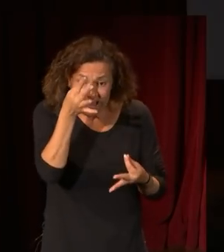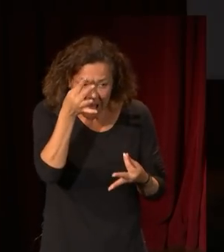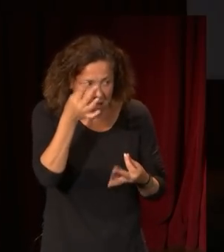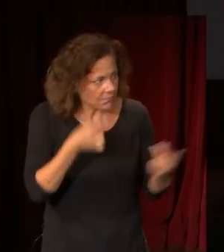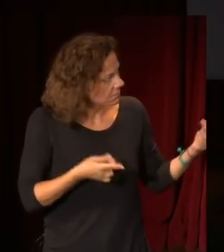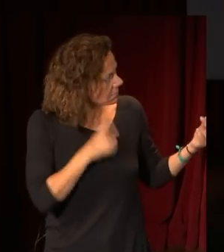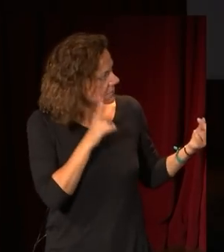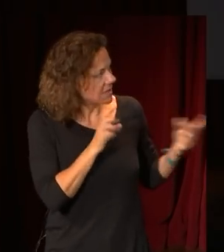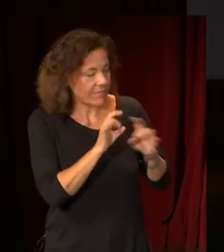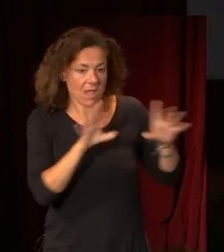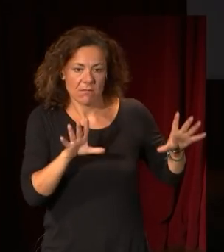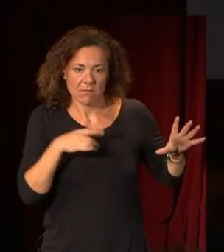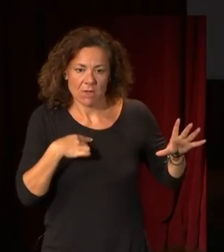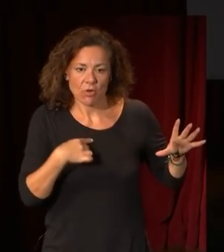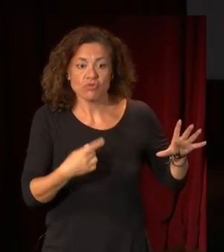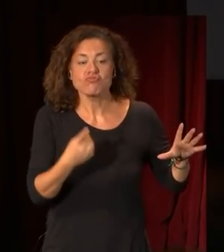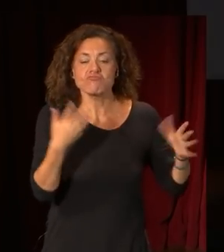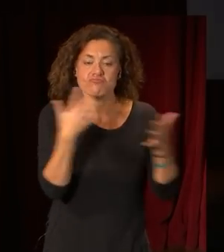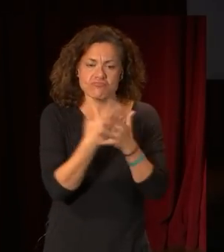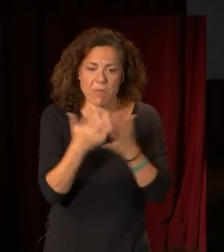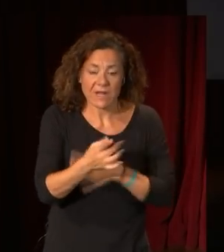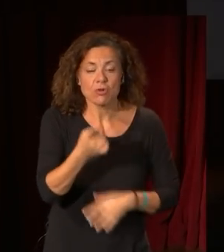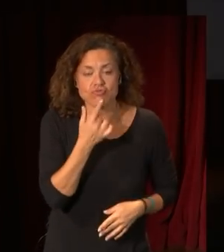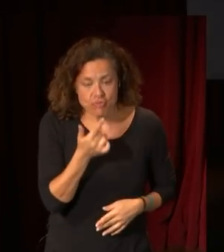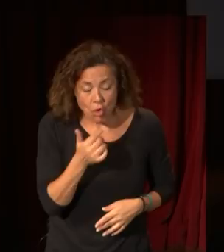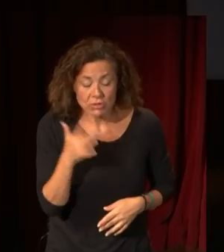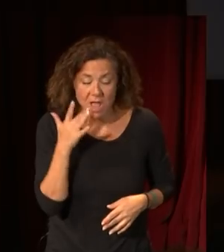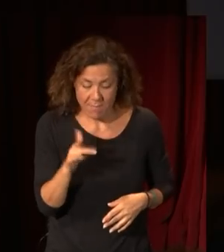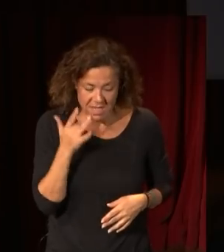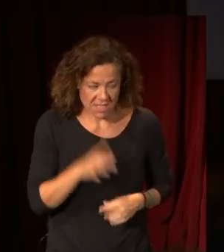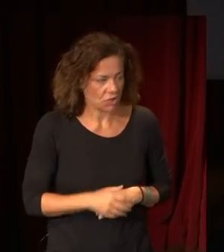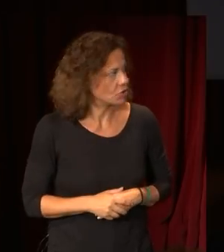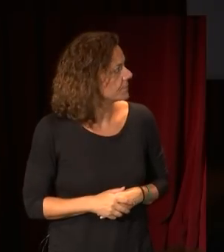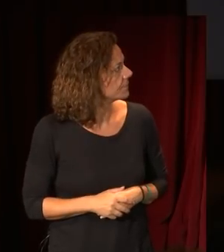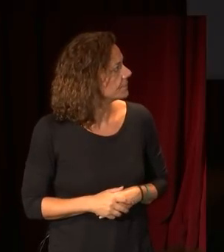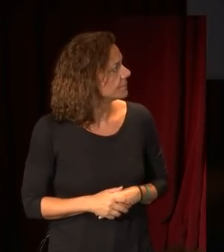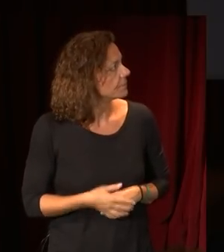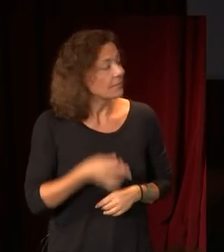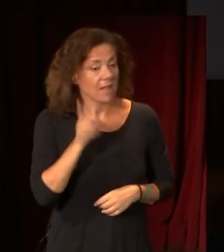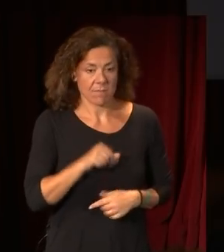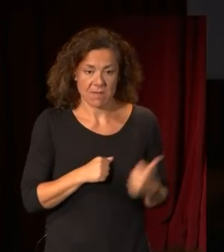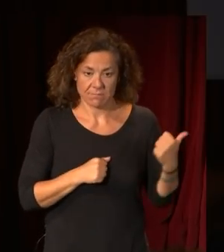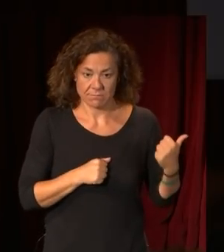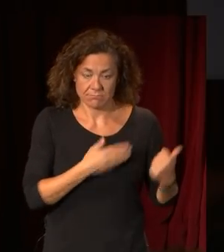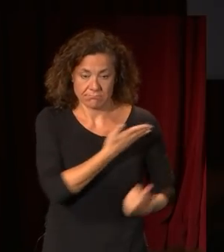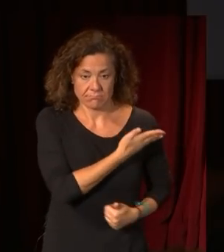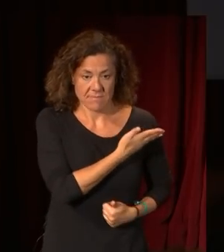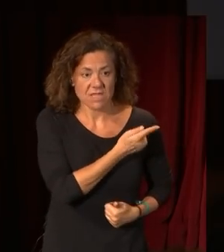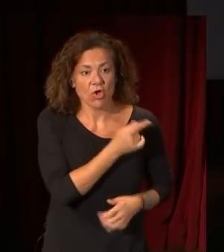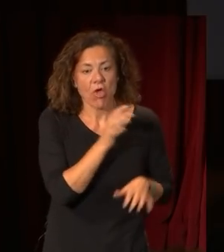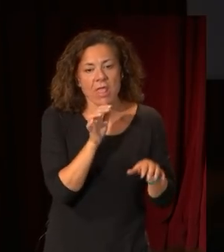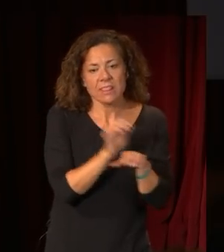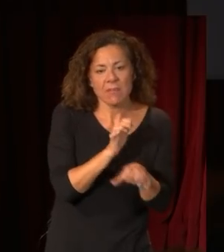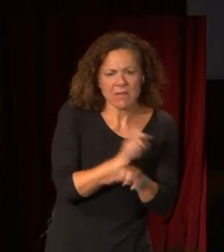alas con estas gradaciones de rojos y amarillos frente a ello esta imagen entre divertida y